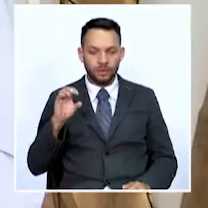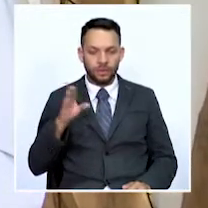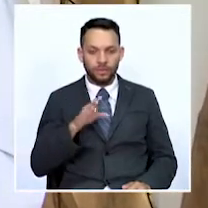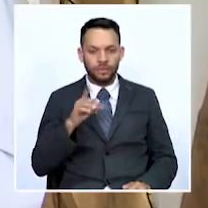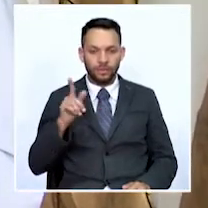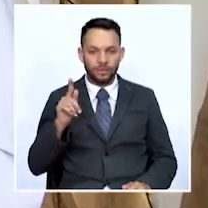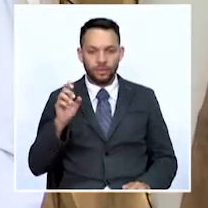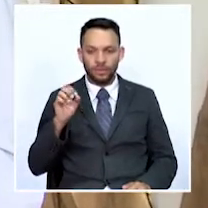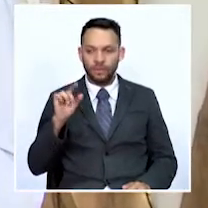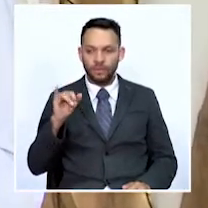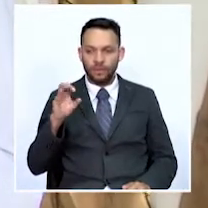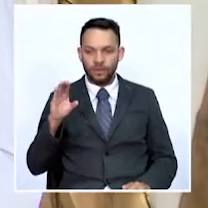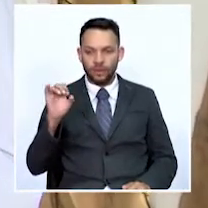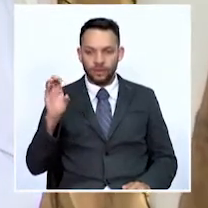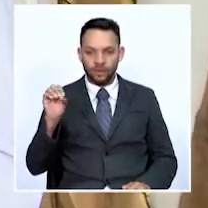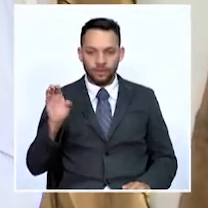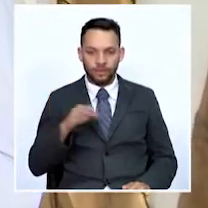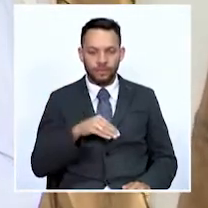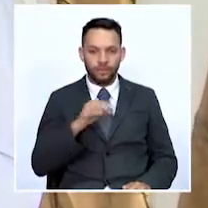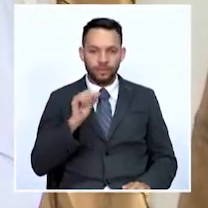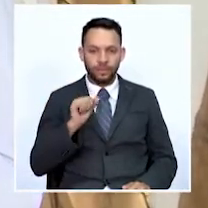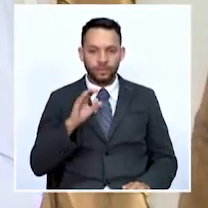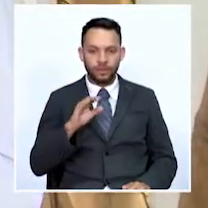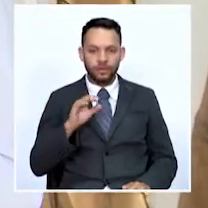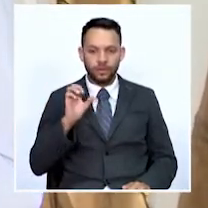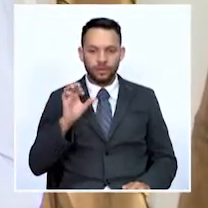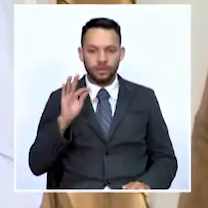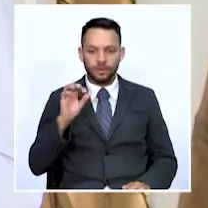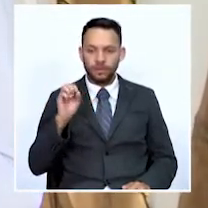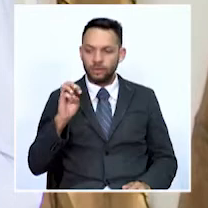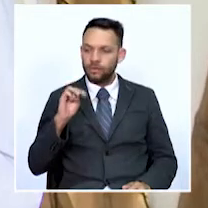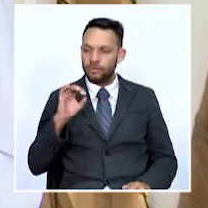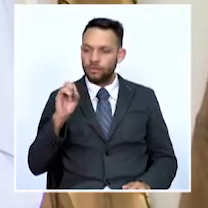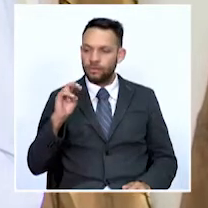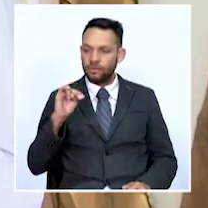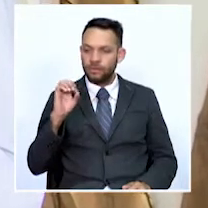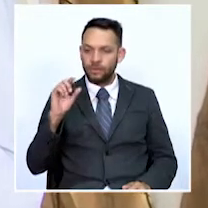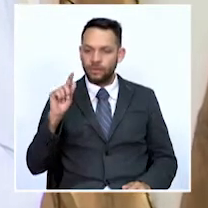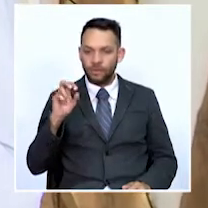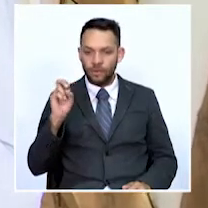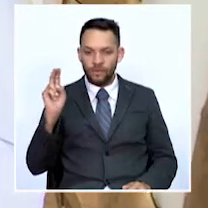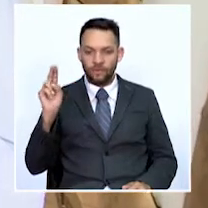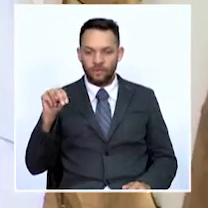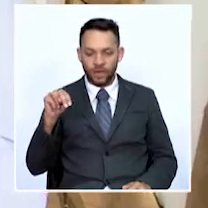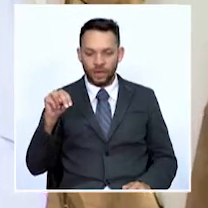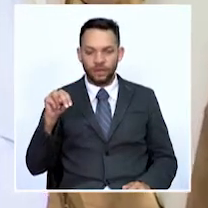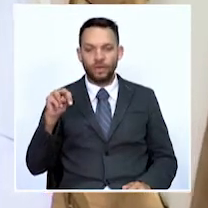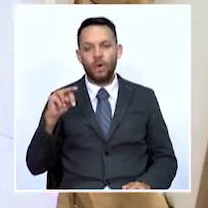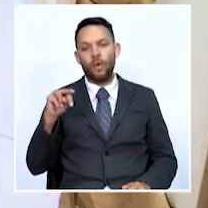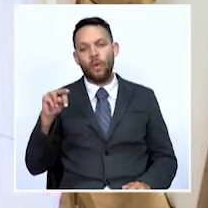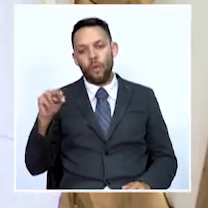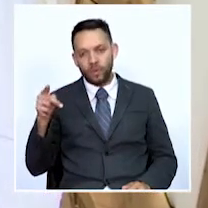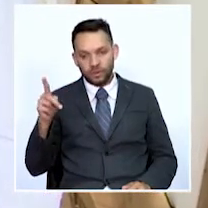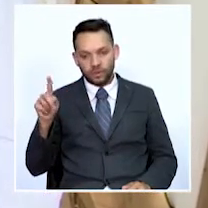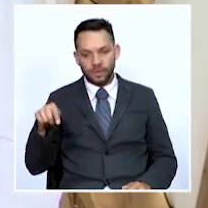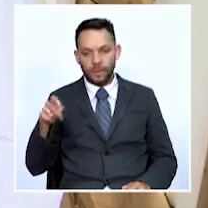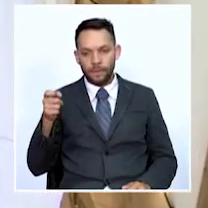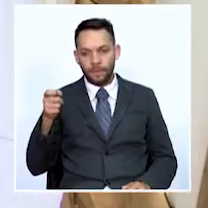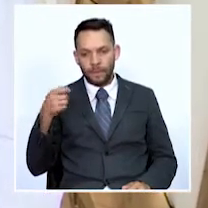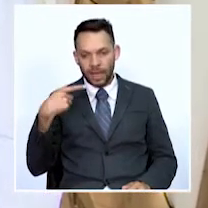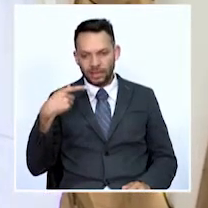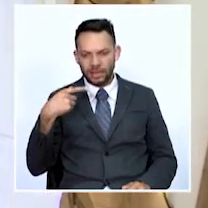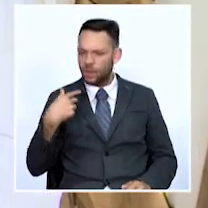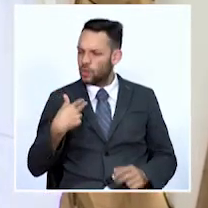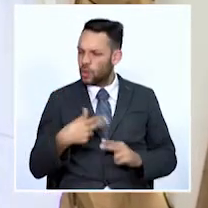calcitriol, acetaminofén y un medicamento que me están colocando cada 15 días, que hace poco me lo mandaron. Pero